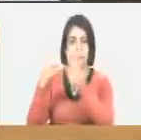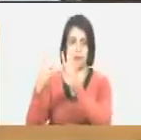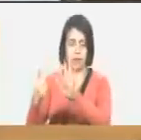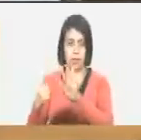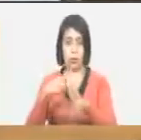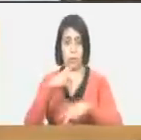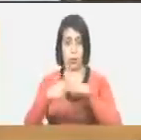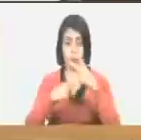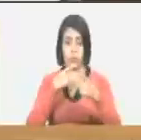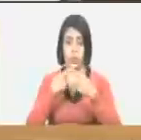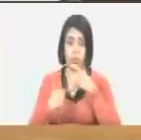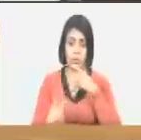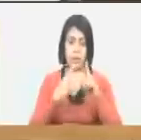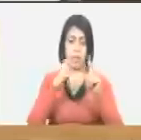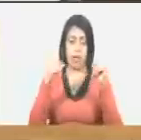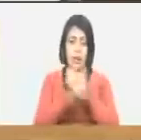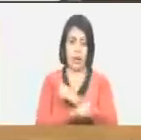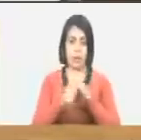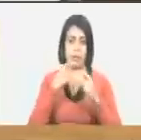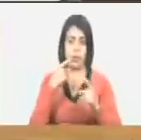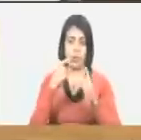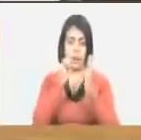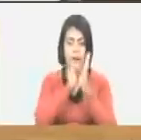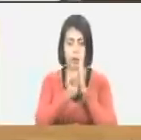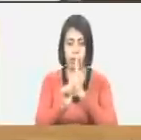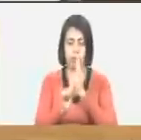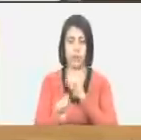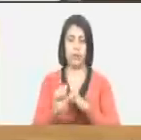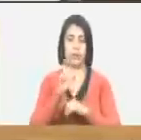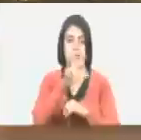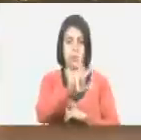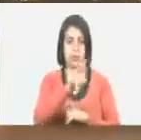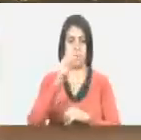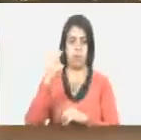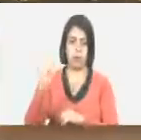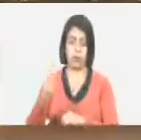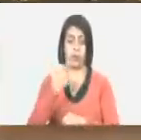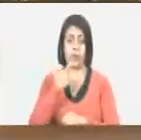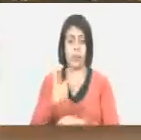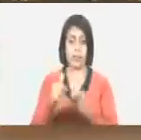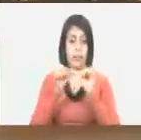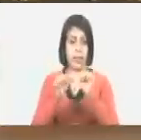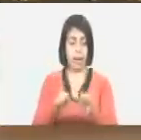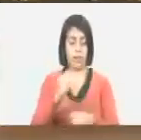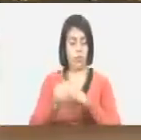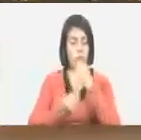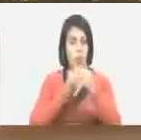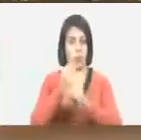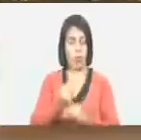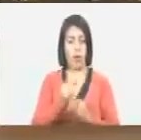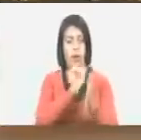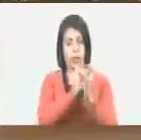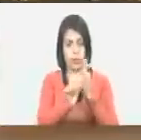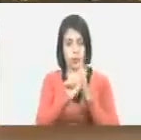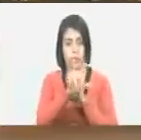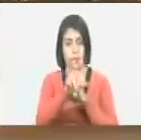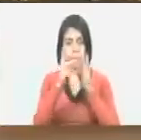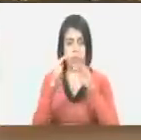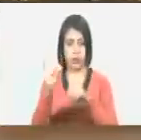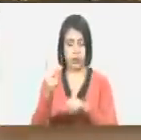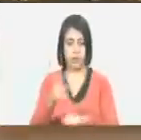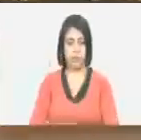66. Se propone aprobar con modificaciones el contenido del artículo 32, quedando redactado de la siguiente manera.